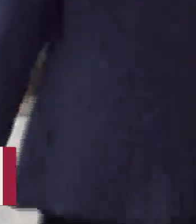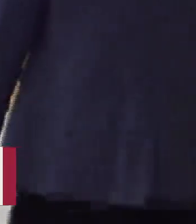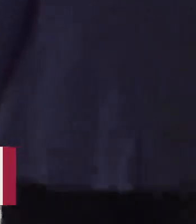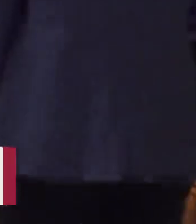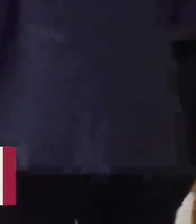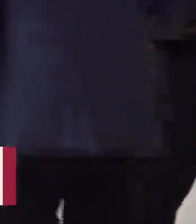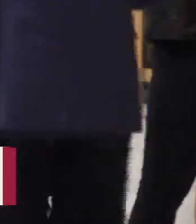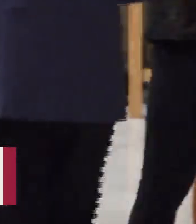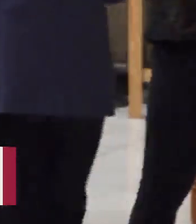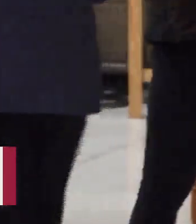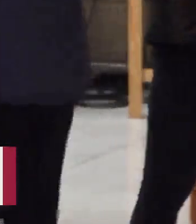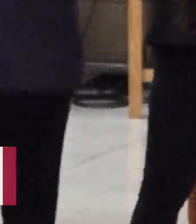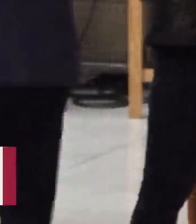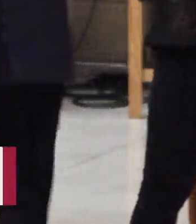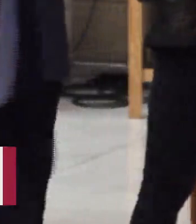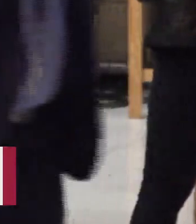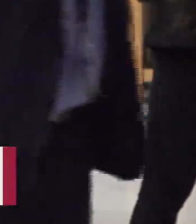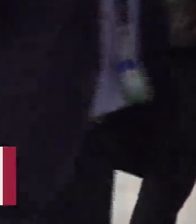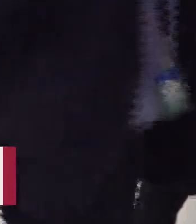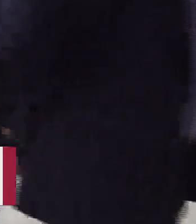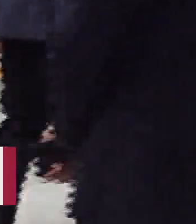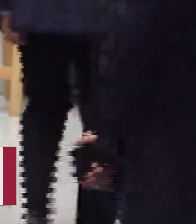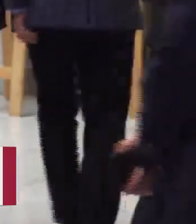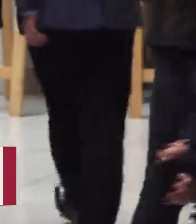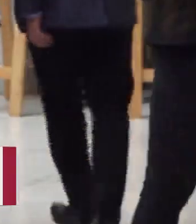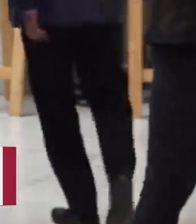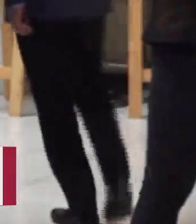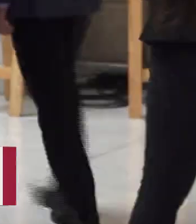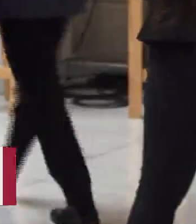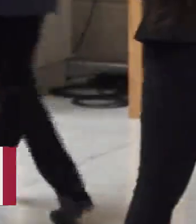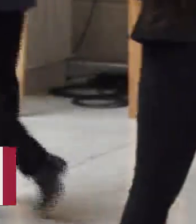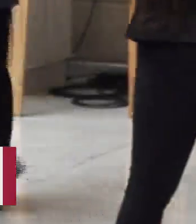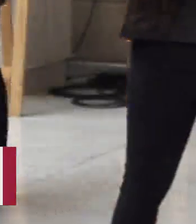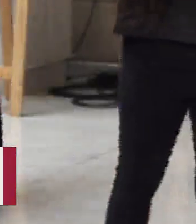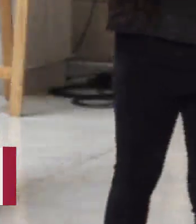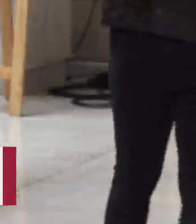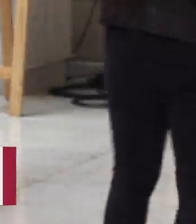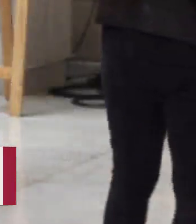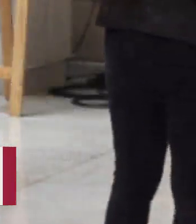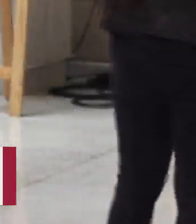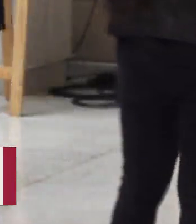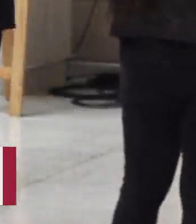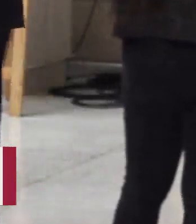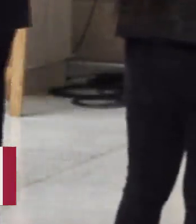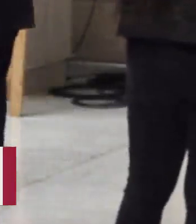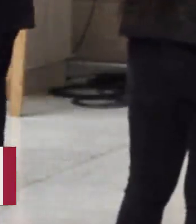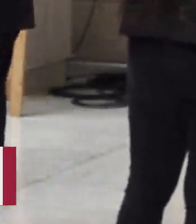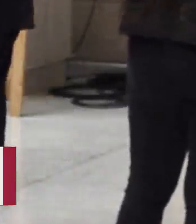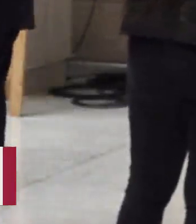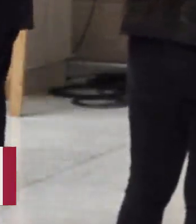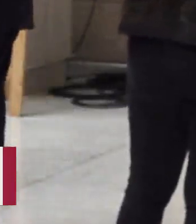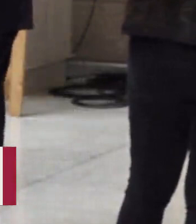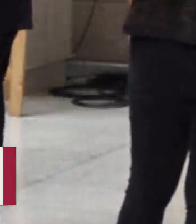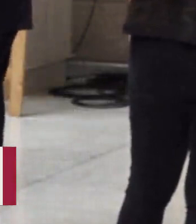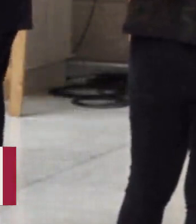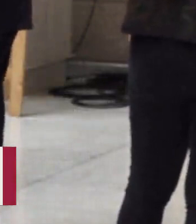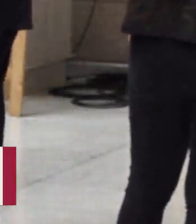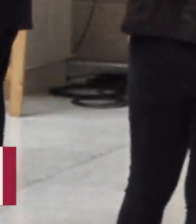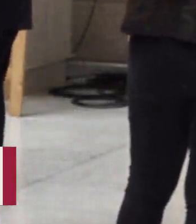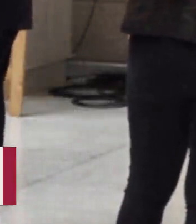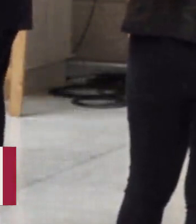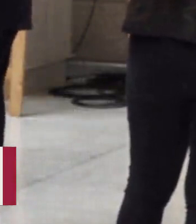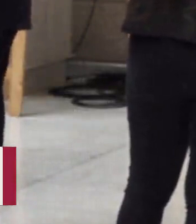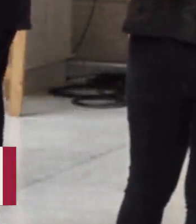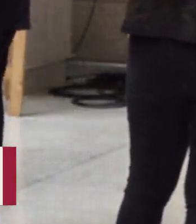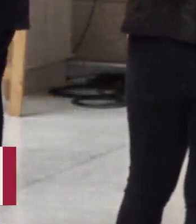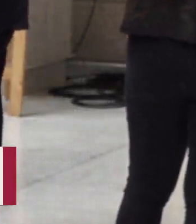viene justamente a ver, a fortalecer ya aquellos beneficios que puedan existir, entregando dentro de este sistema una plataforma de